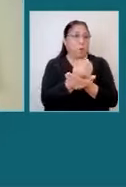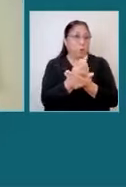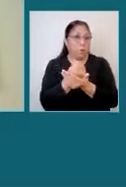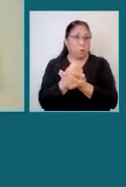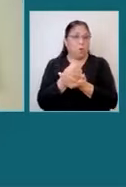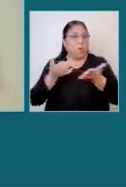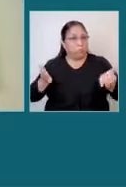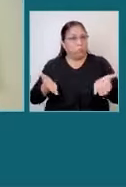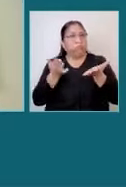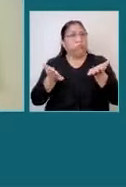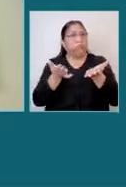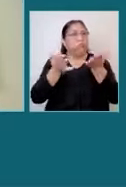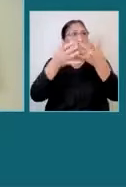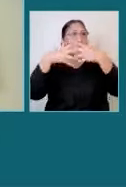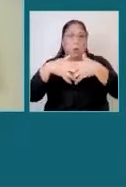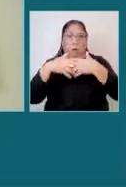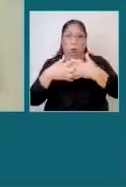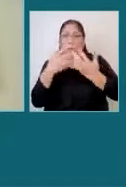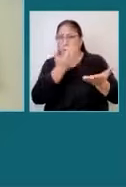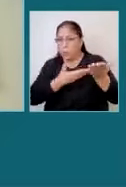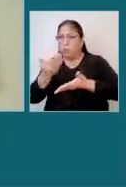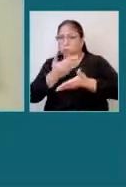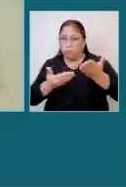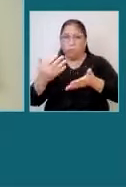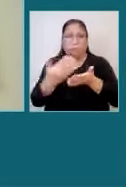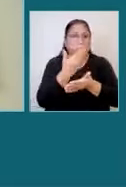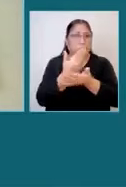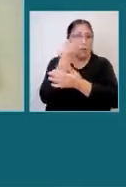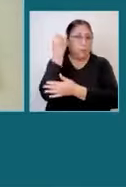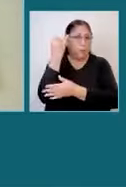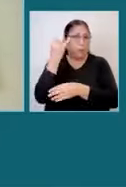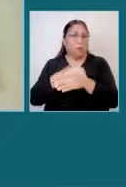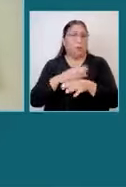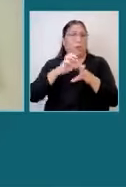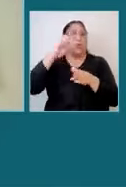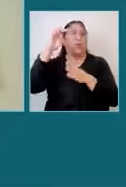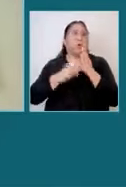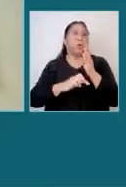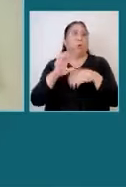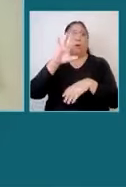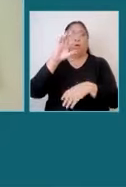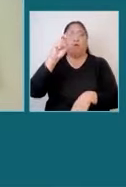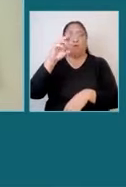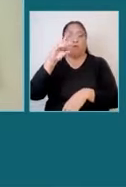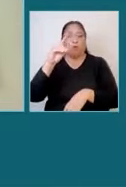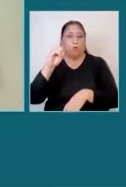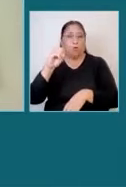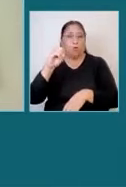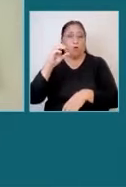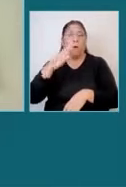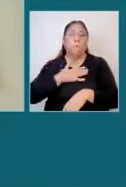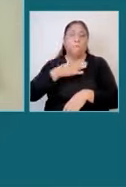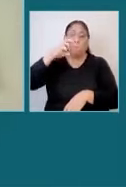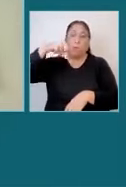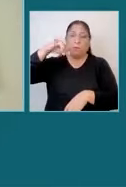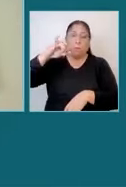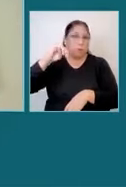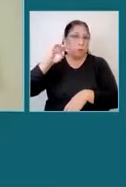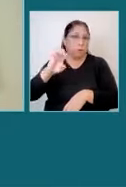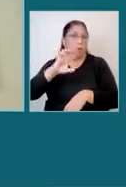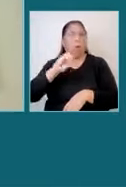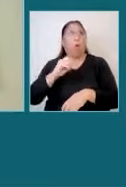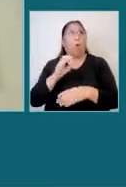potenciar la consolidación de empresas dinámicas e innovadoras, a través de programas como el Fondo MIPYME Emprendedor, por ejemplo, o el Fondo de Capital